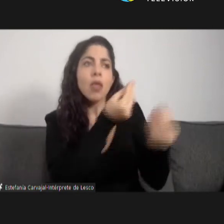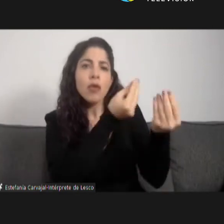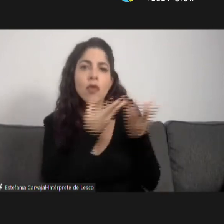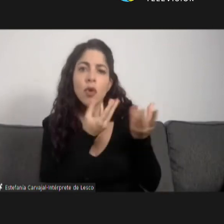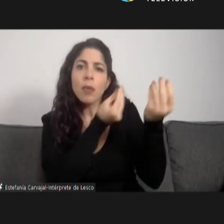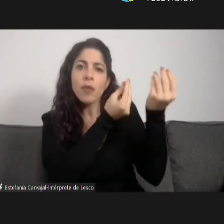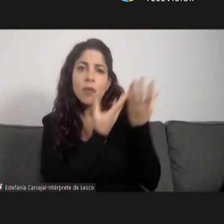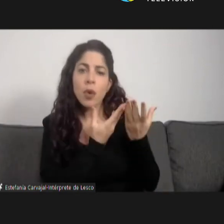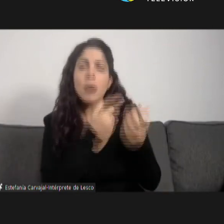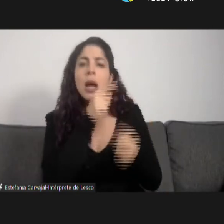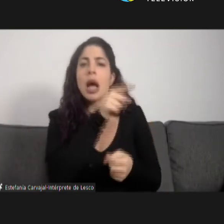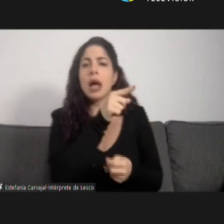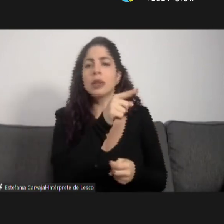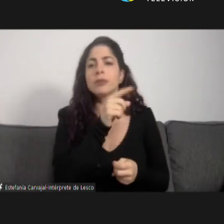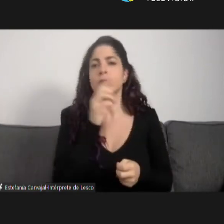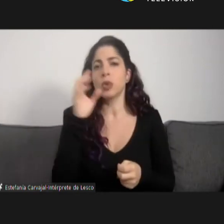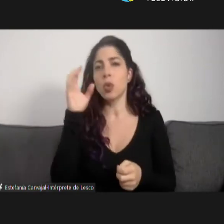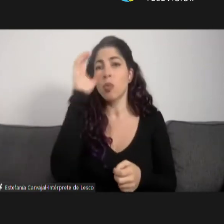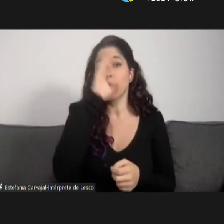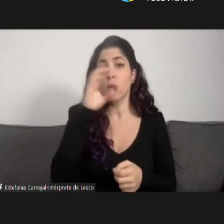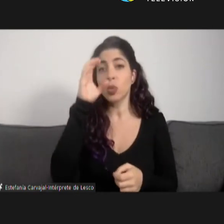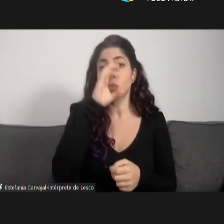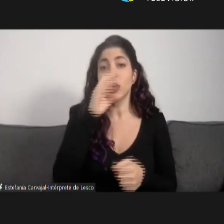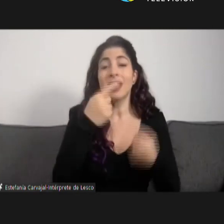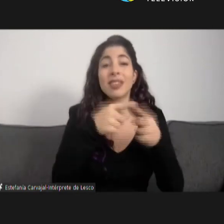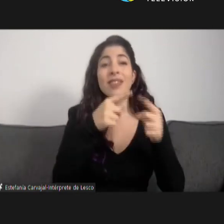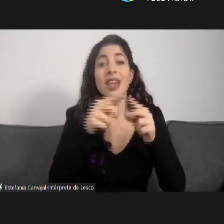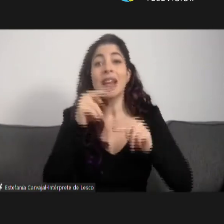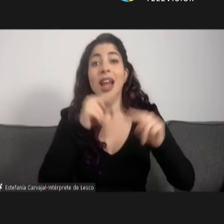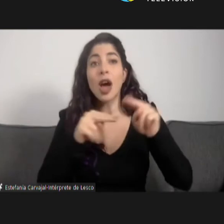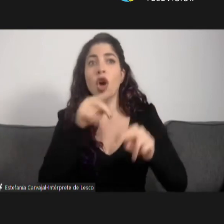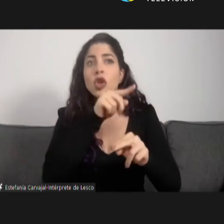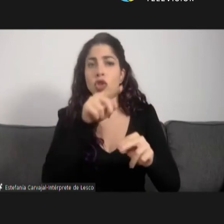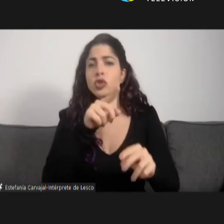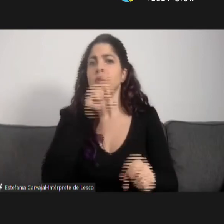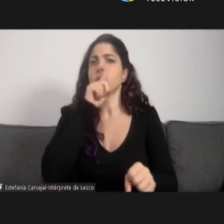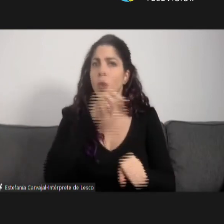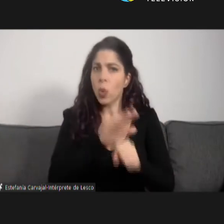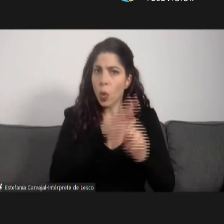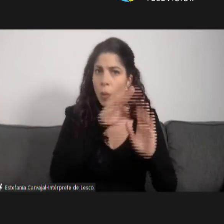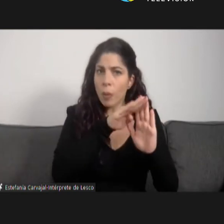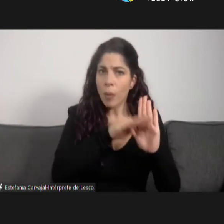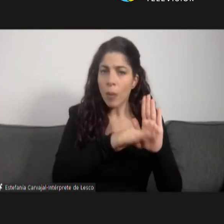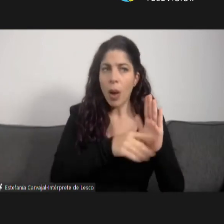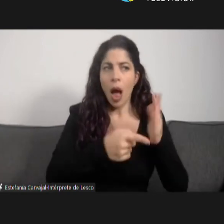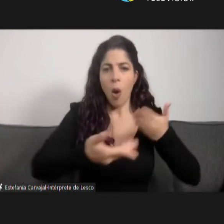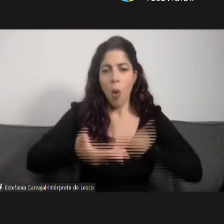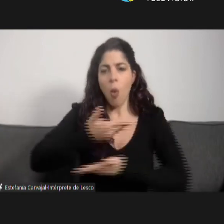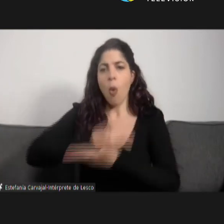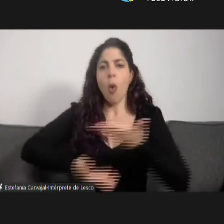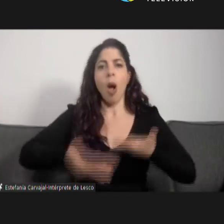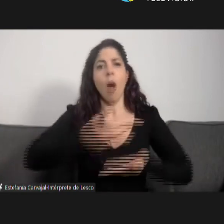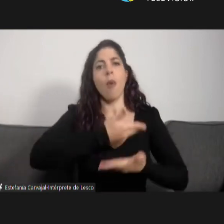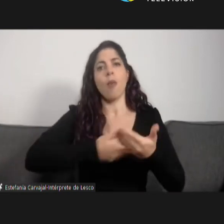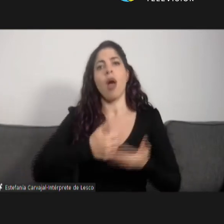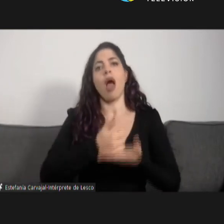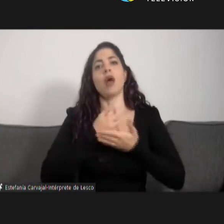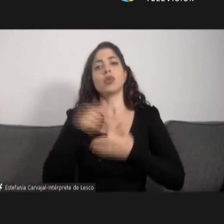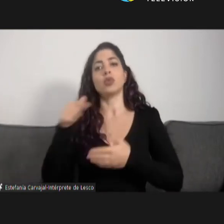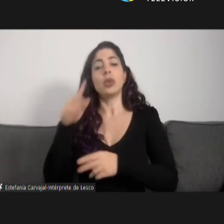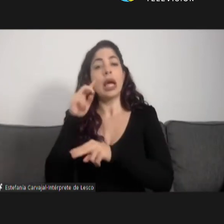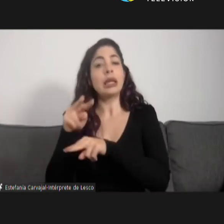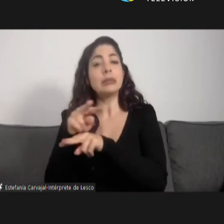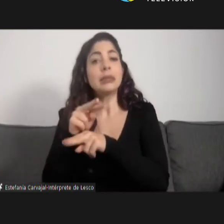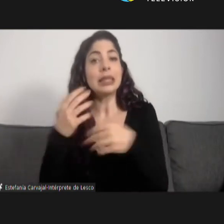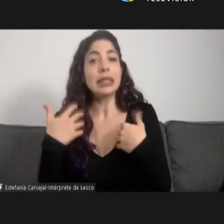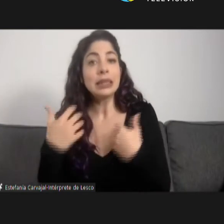ha buscado que en sus respectivos establecimientos se cumplan las medidas y eso facilite también la labor de los inspectores sanitarios y de